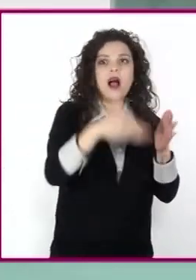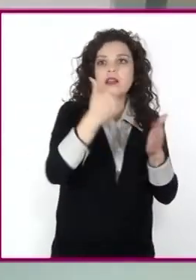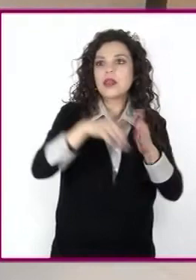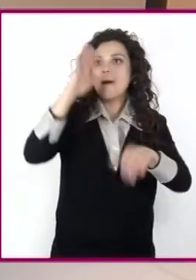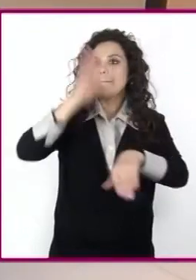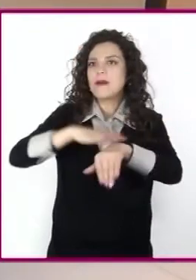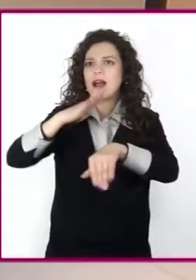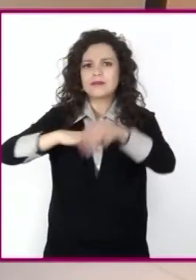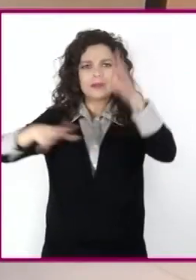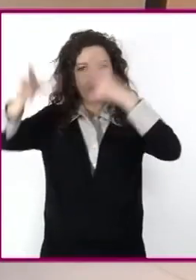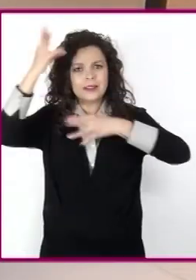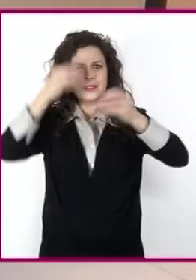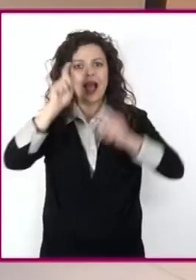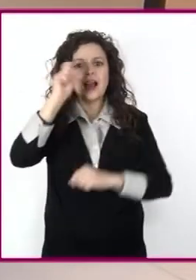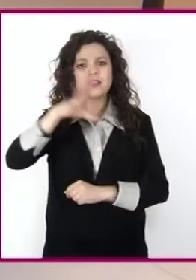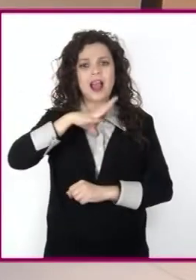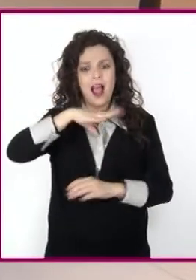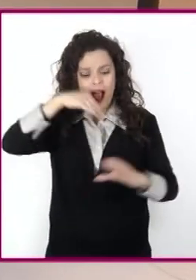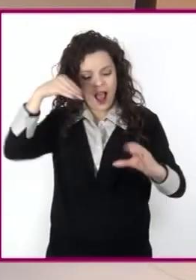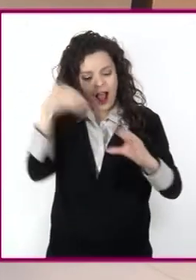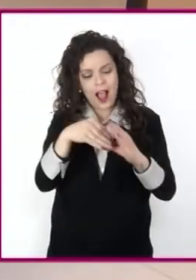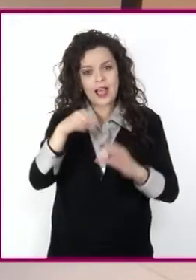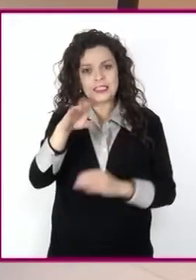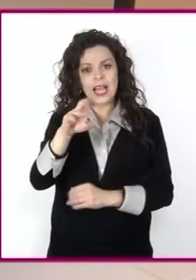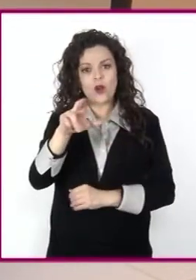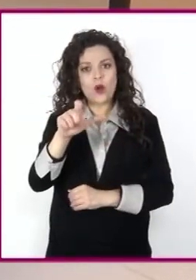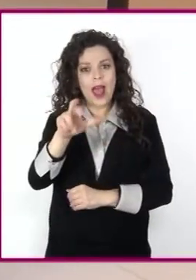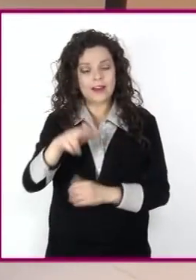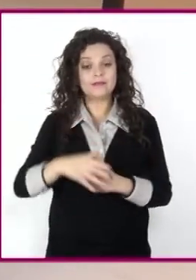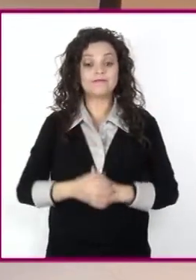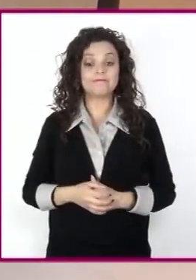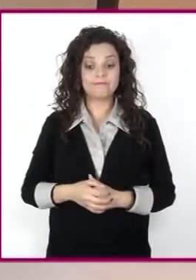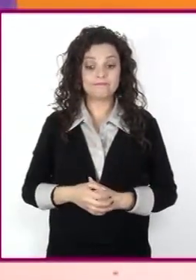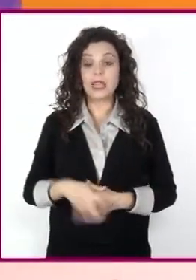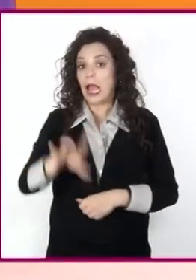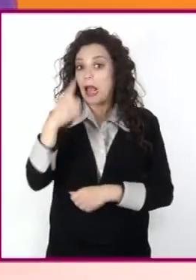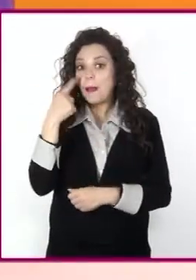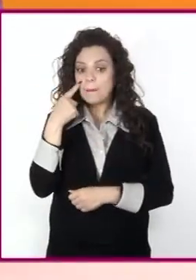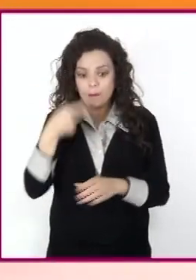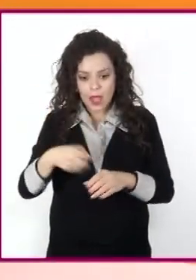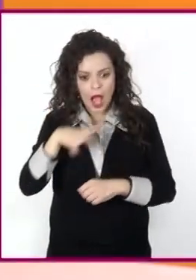célula. Mire, maestra, aquí hay varios cromosomas.